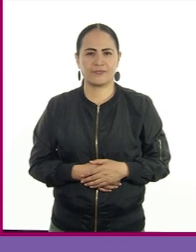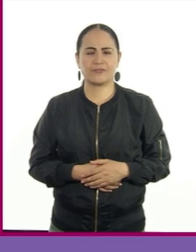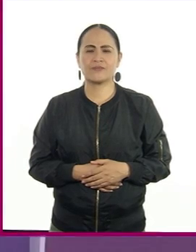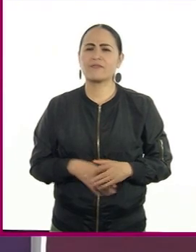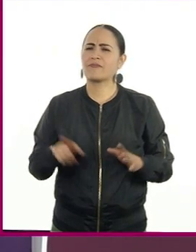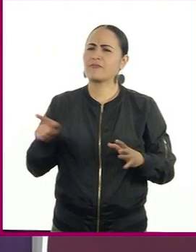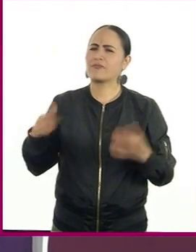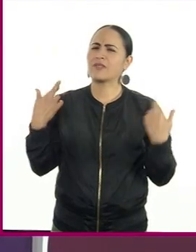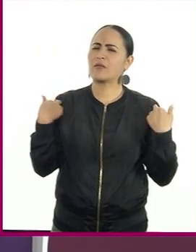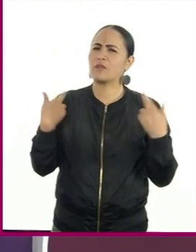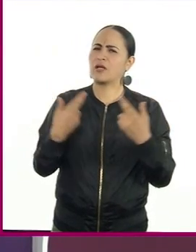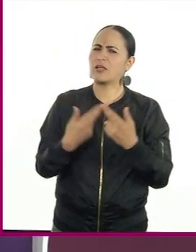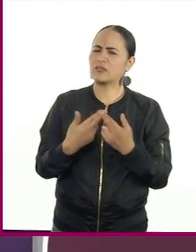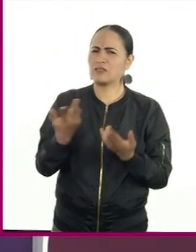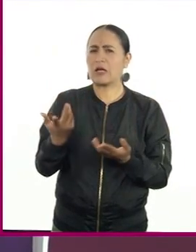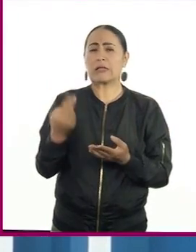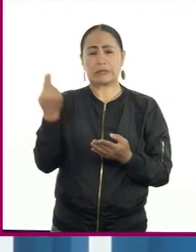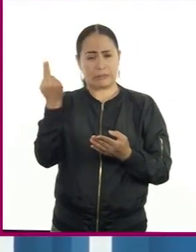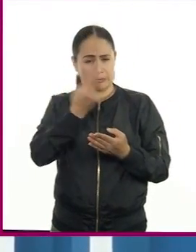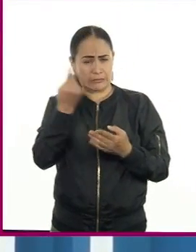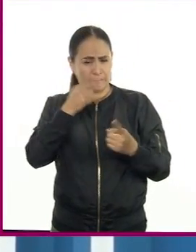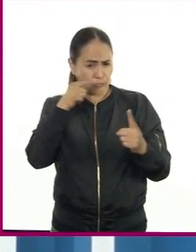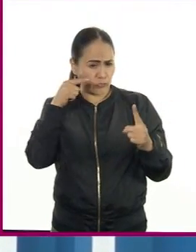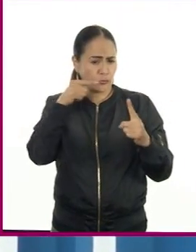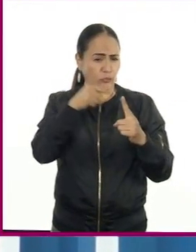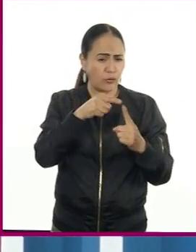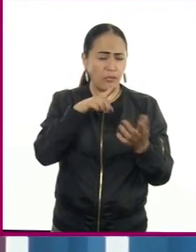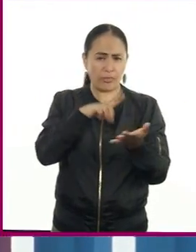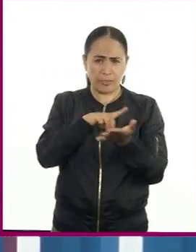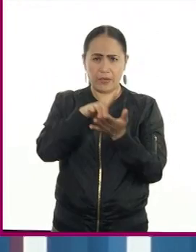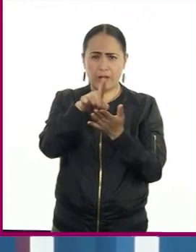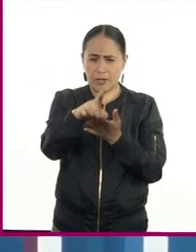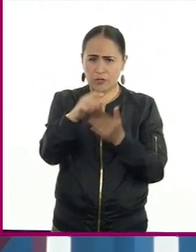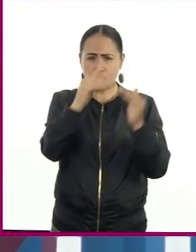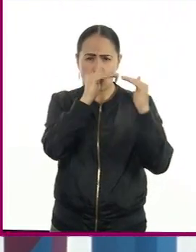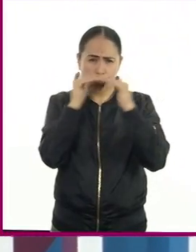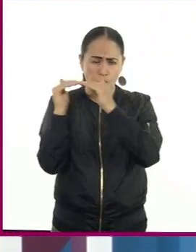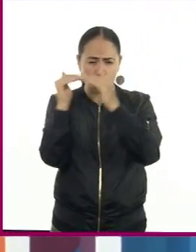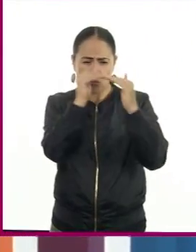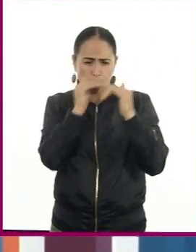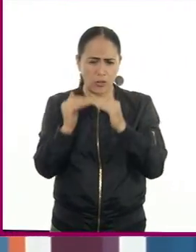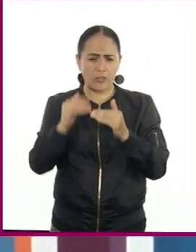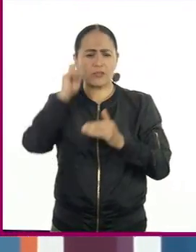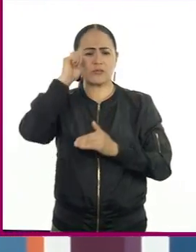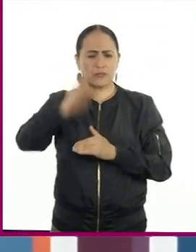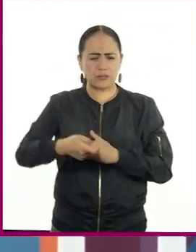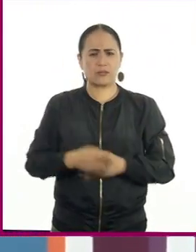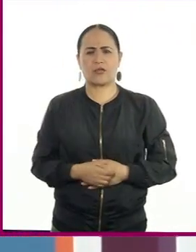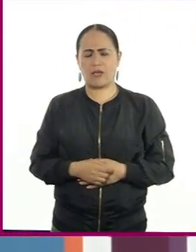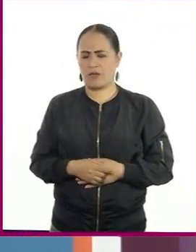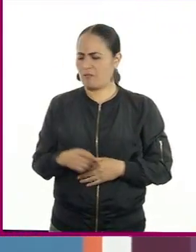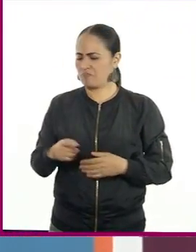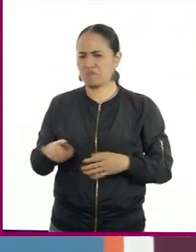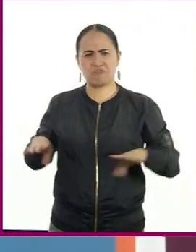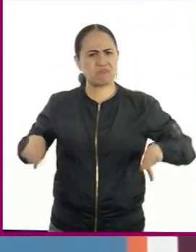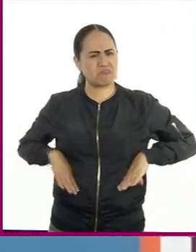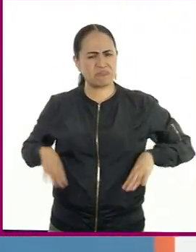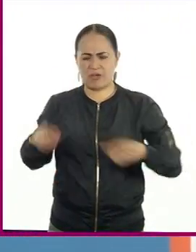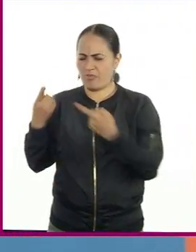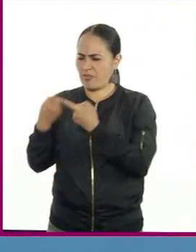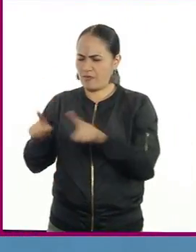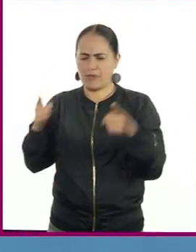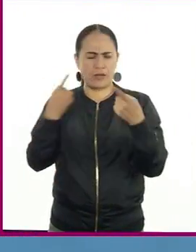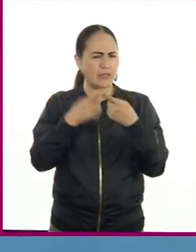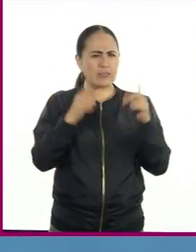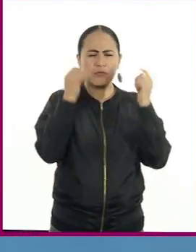Maestra, es necesario señalar que el derecho a la igualdad implica proteger y defender las diferencias y con ello